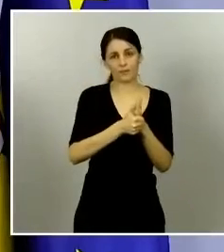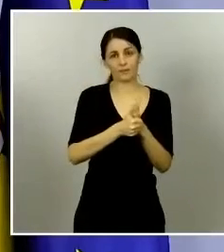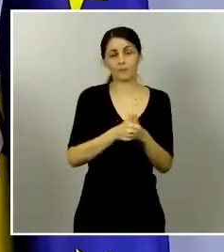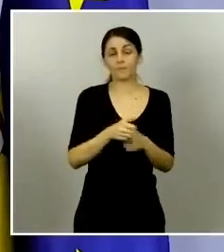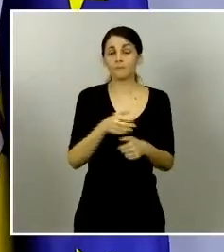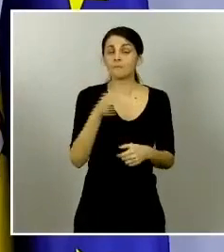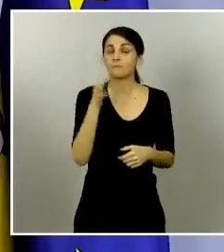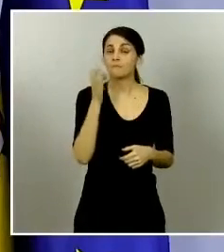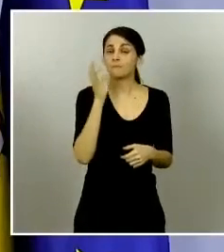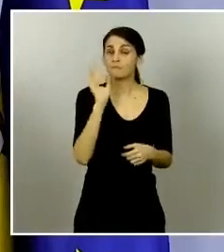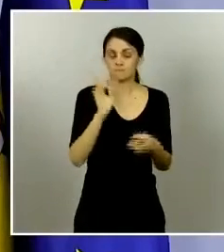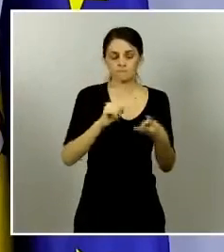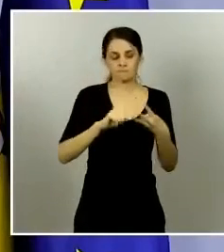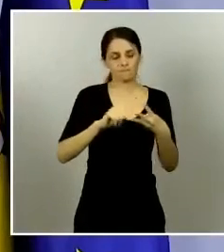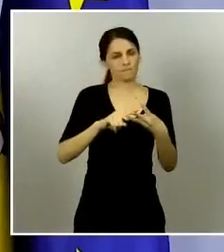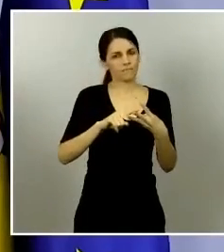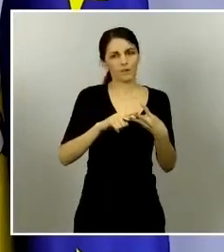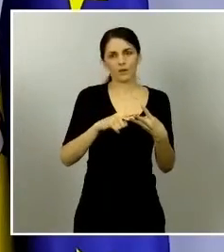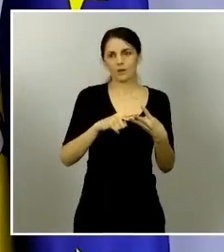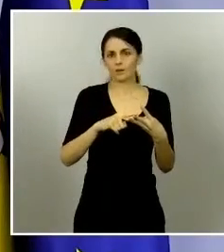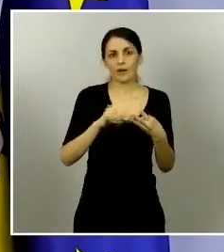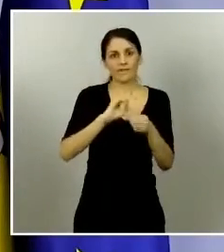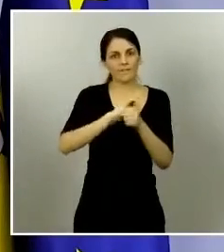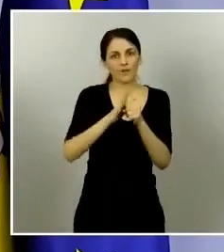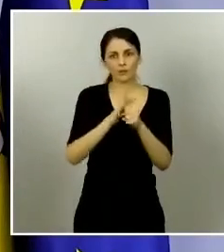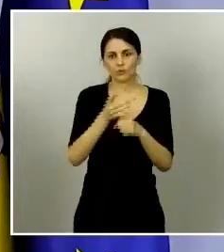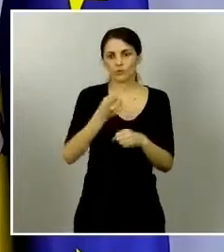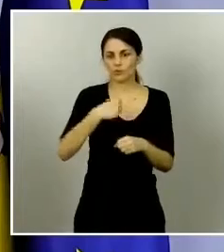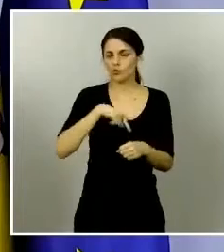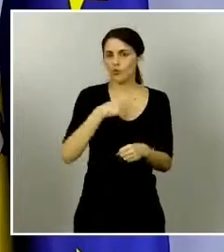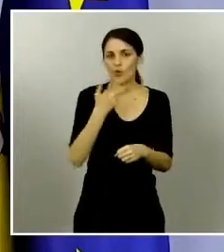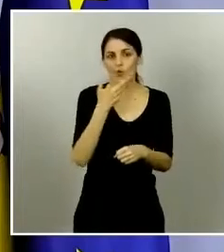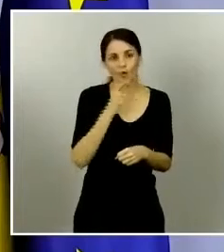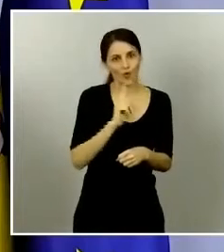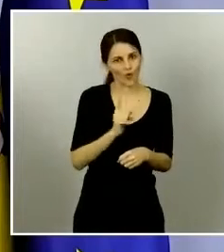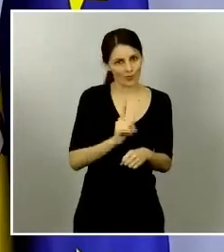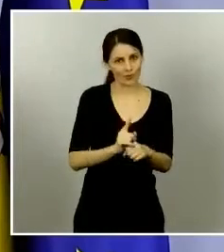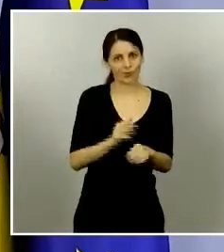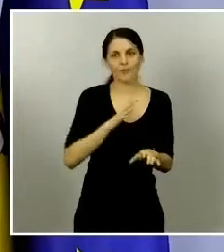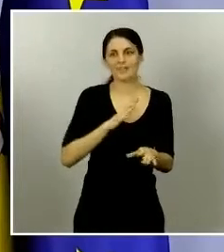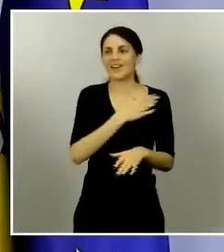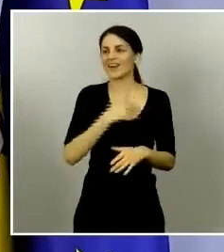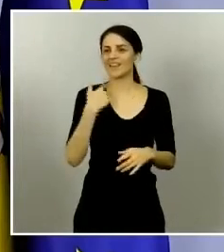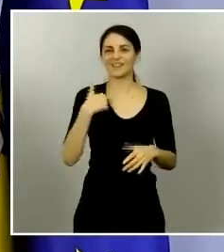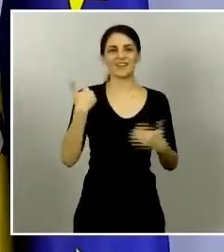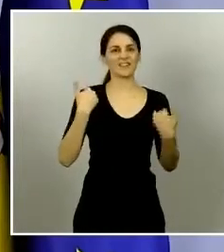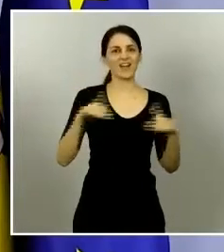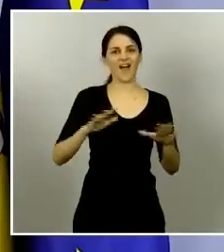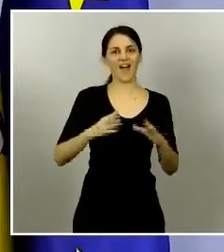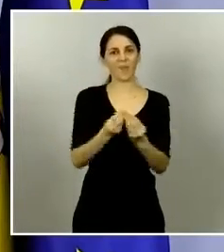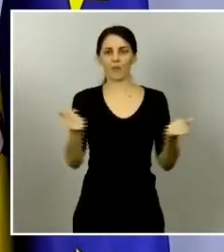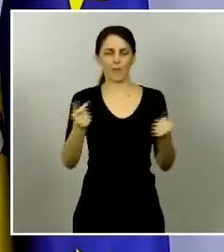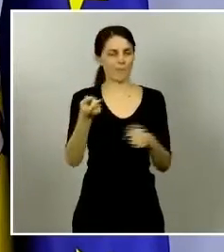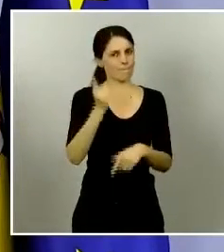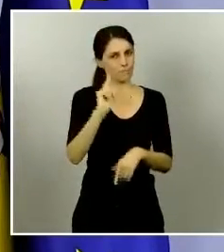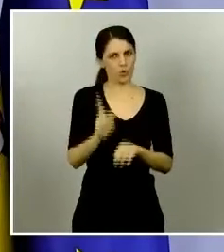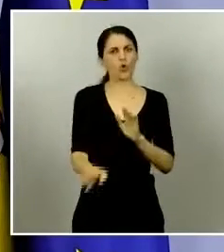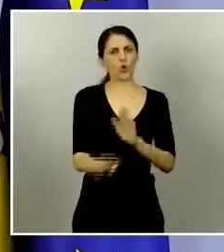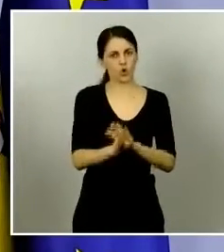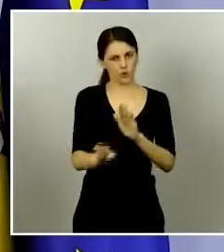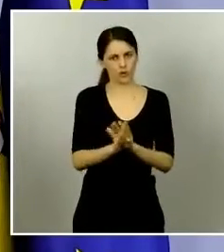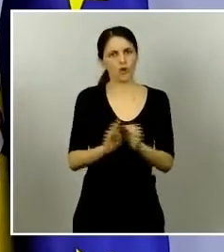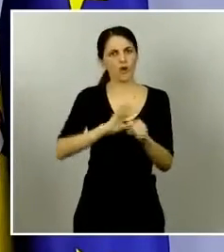lugar, no hay que olvidar que hay todavía muchas cosas del virus que no conocemos y que el virus sigue entre nosotros,